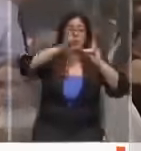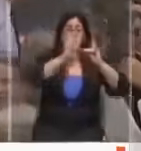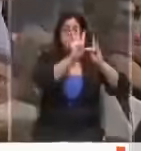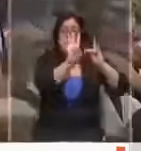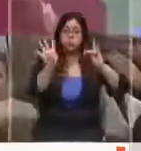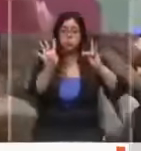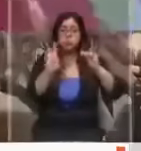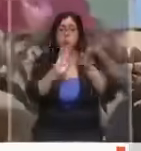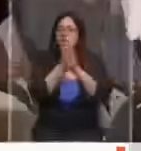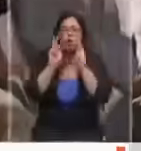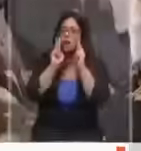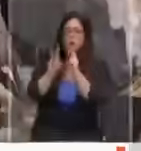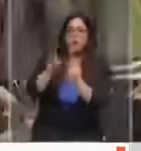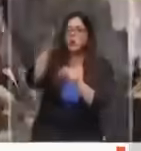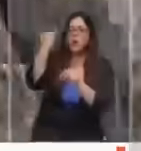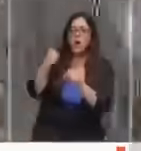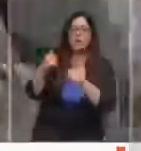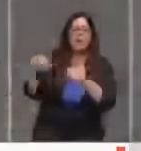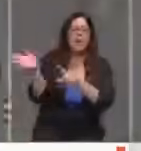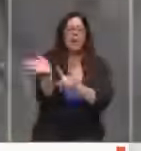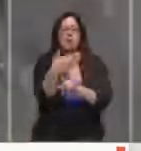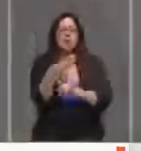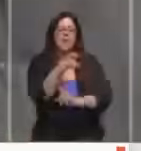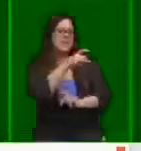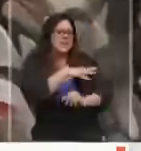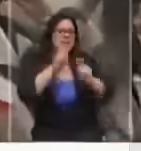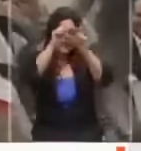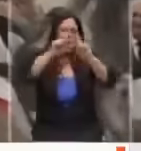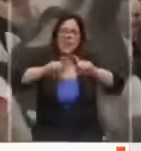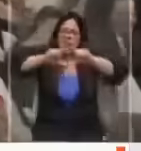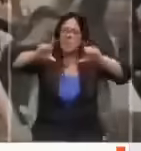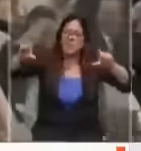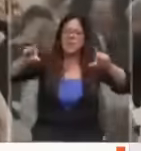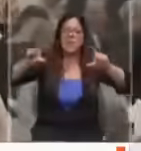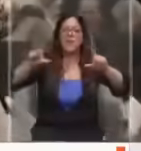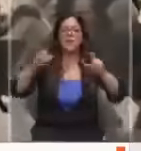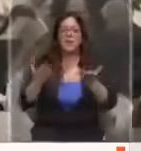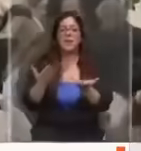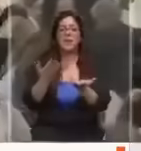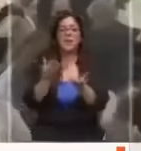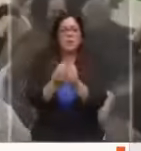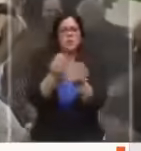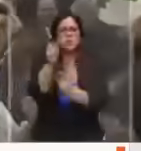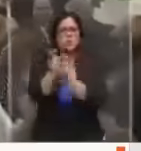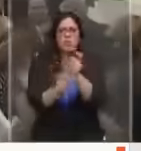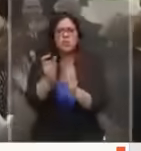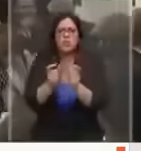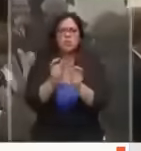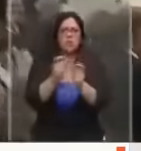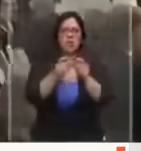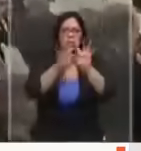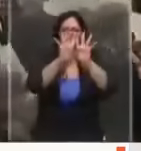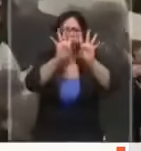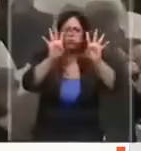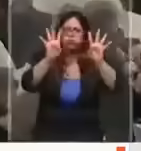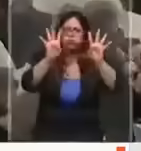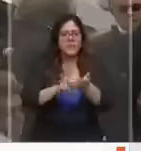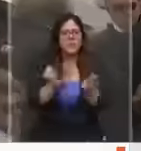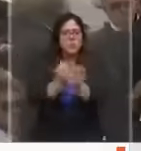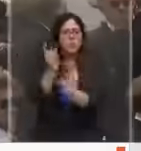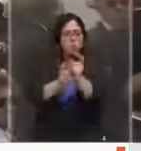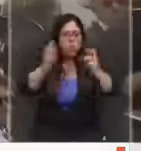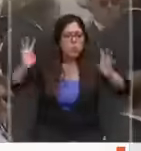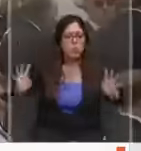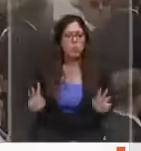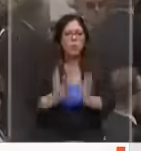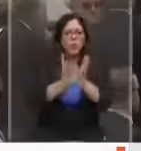todas había las que gente. Visto, sí, con banderas de Chile, con carteles, y un buen puñado de personas en cada una de ellas. La verdad es que ha sido bien.